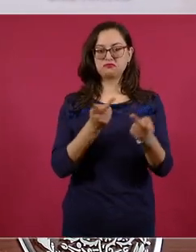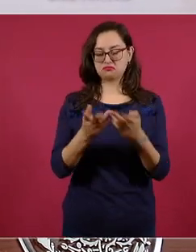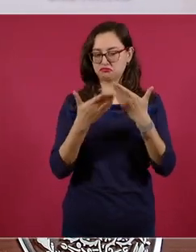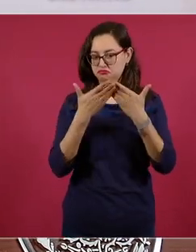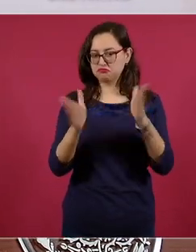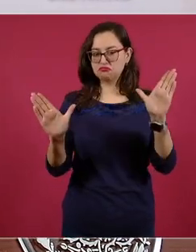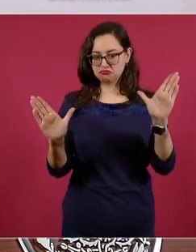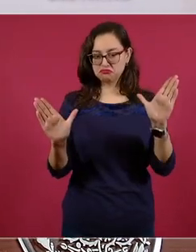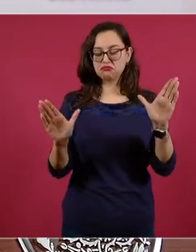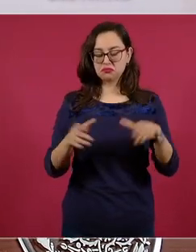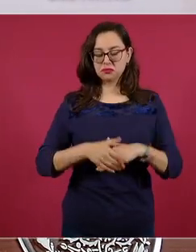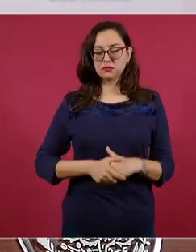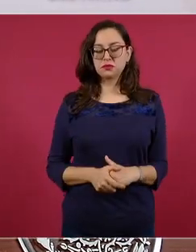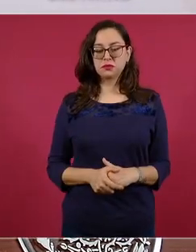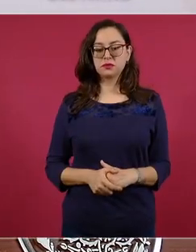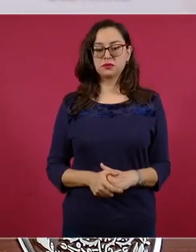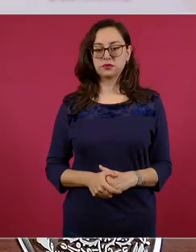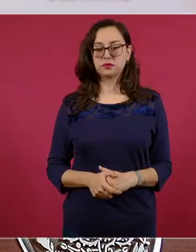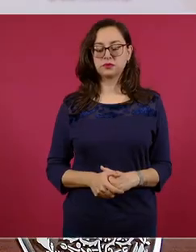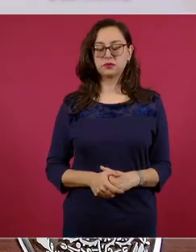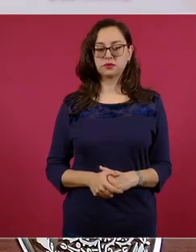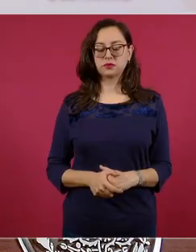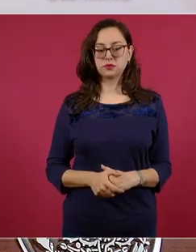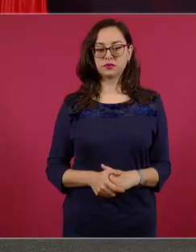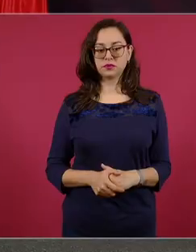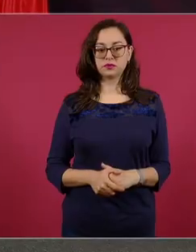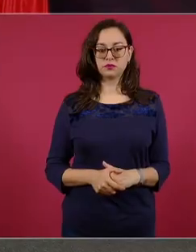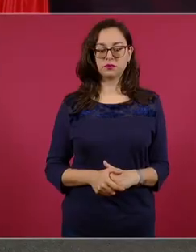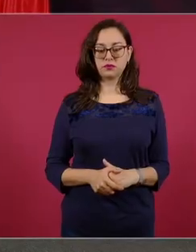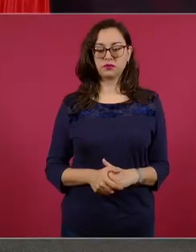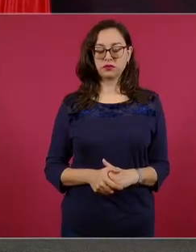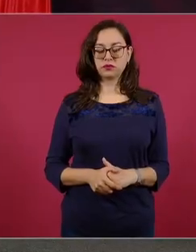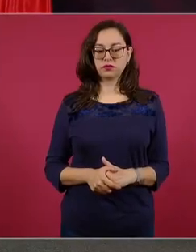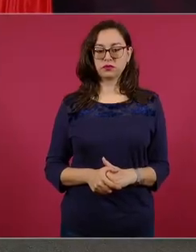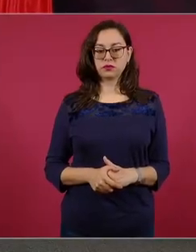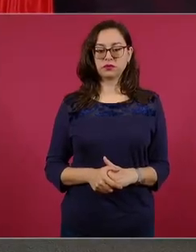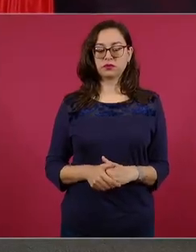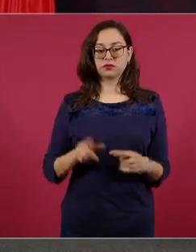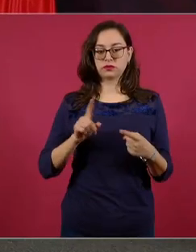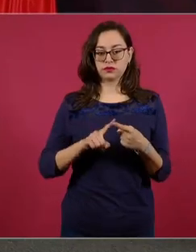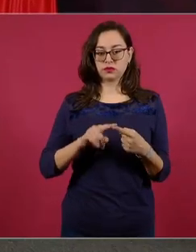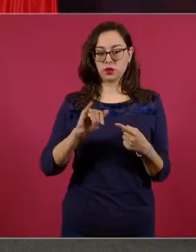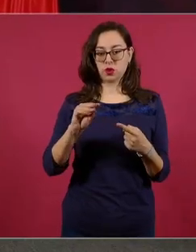preguntas que quedaron pendientes. José